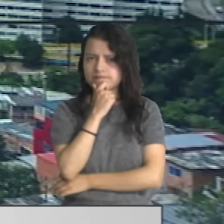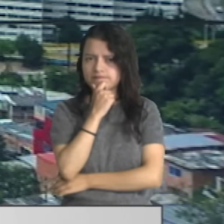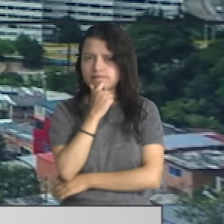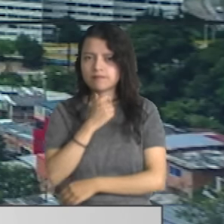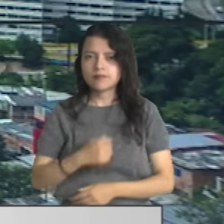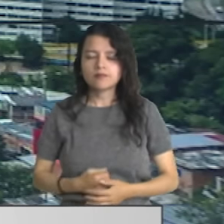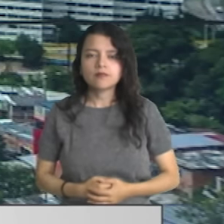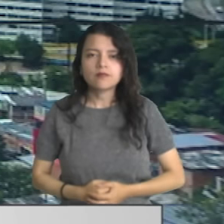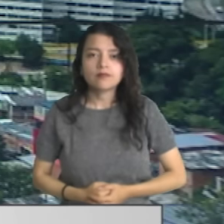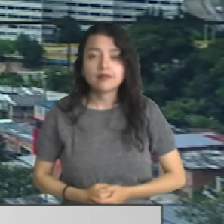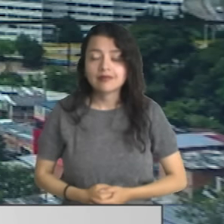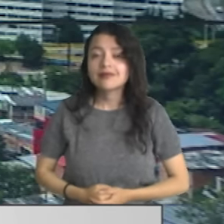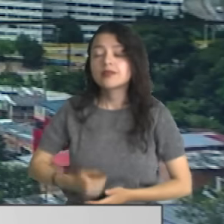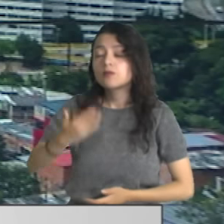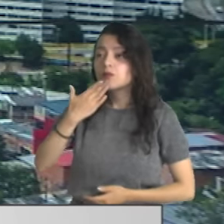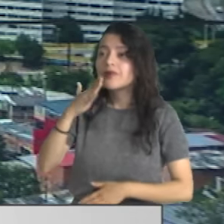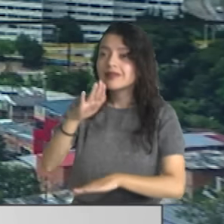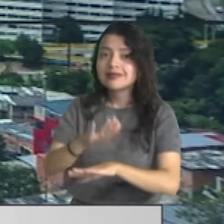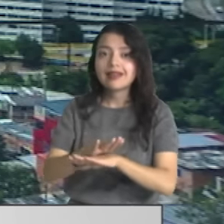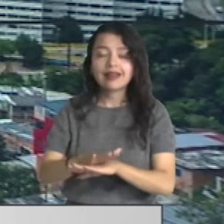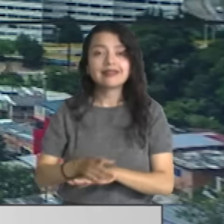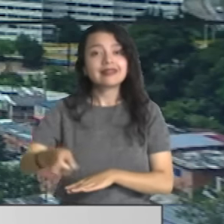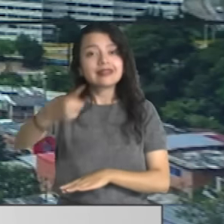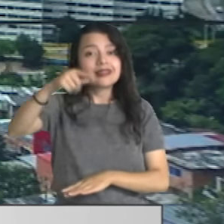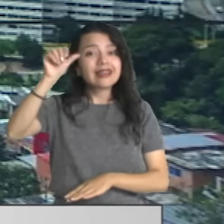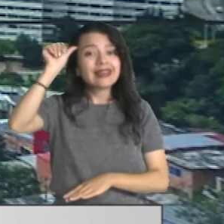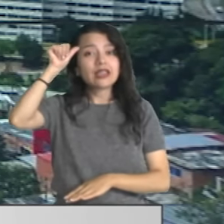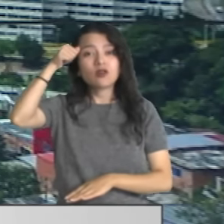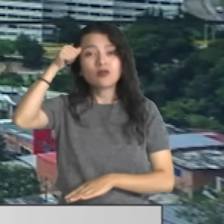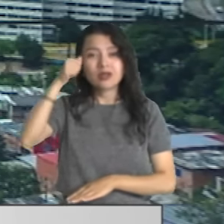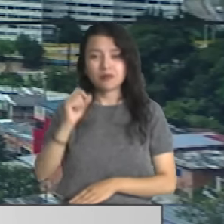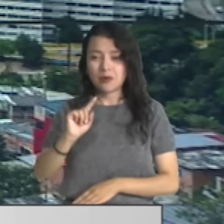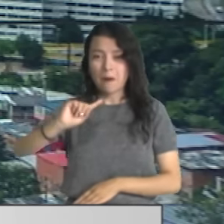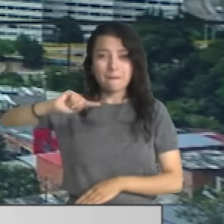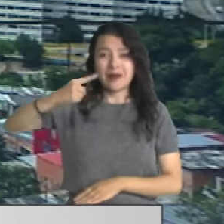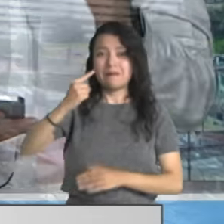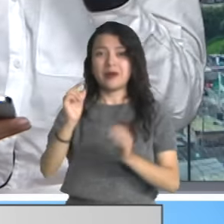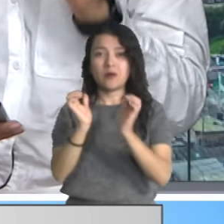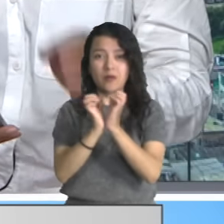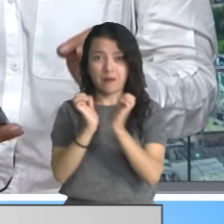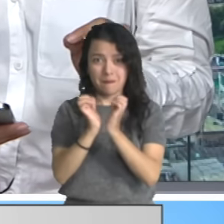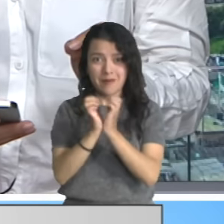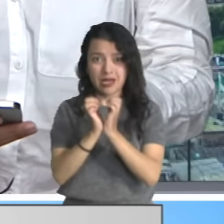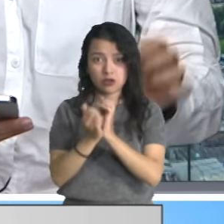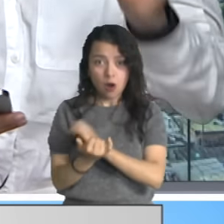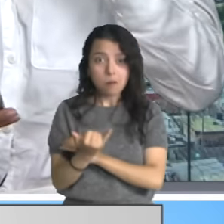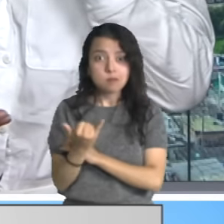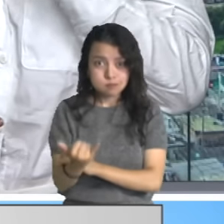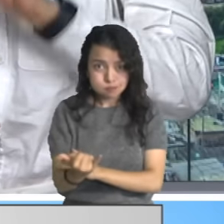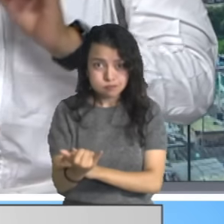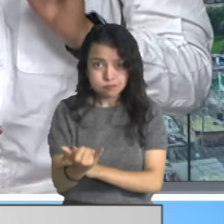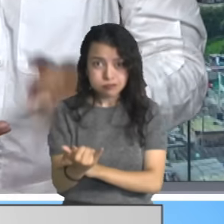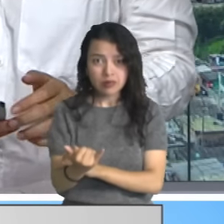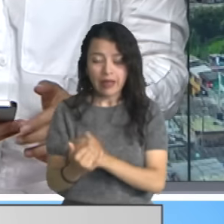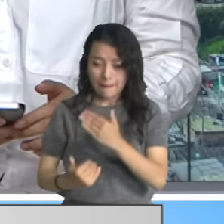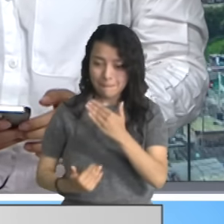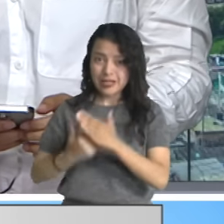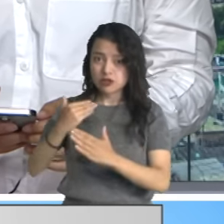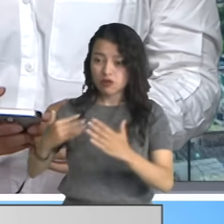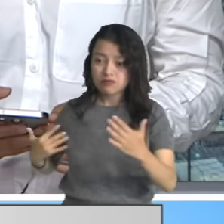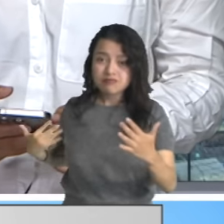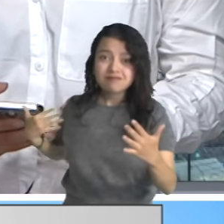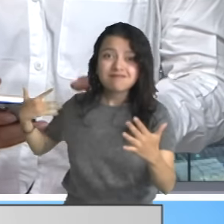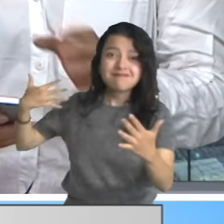nuevo sistema para la atención de docentes en el país inició desde el 1 de mayo de este año. Desde ese día hasta el 19 de mayo